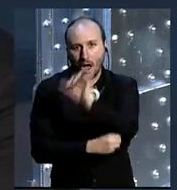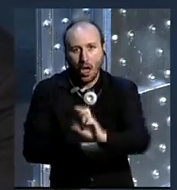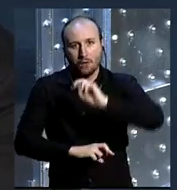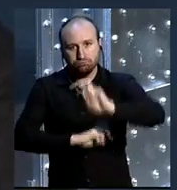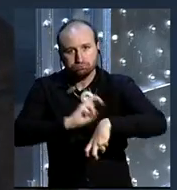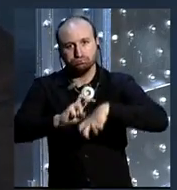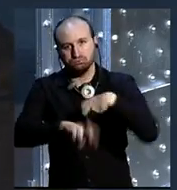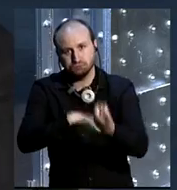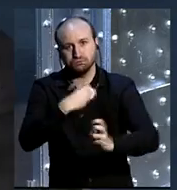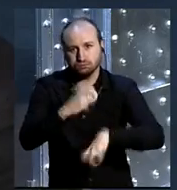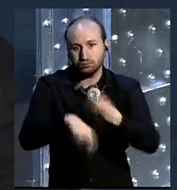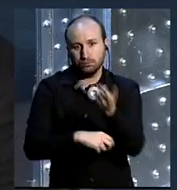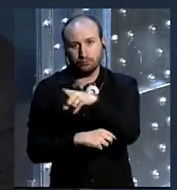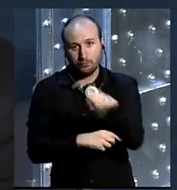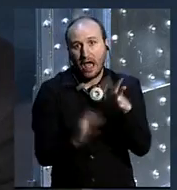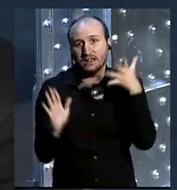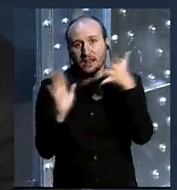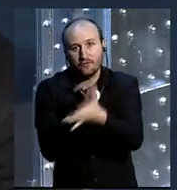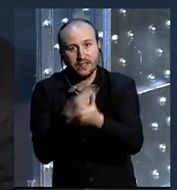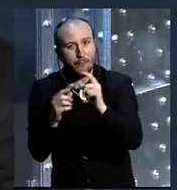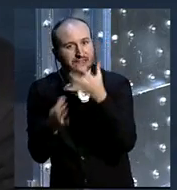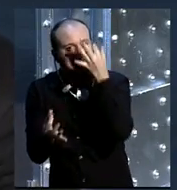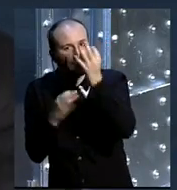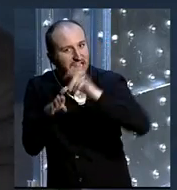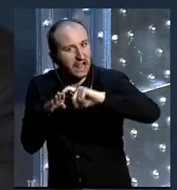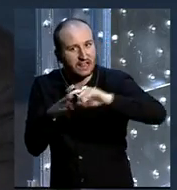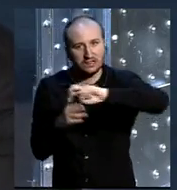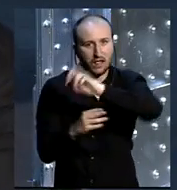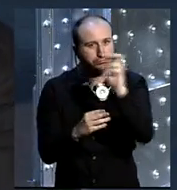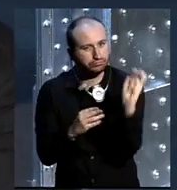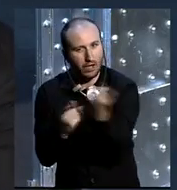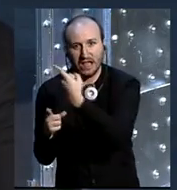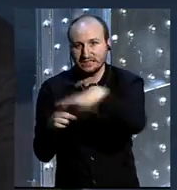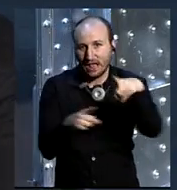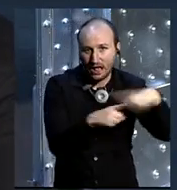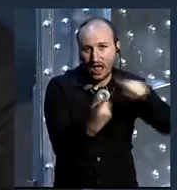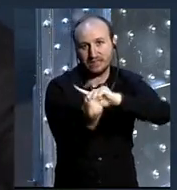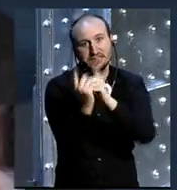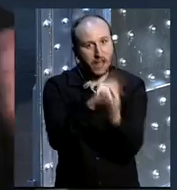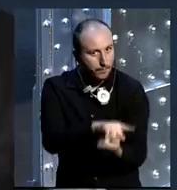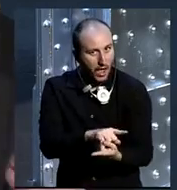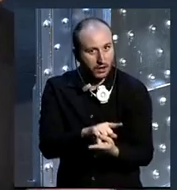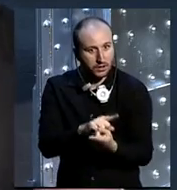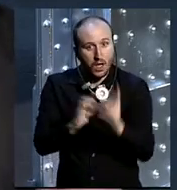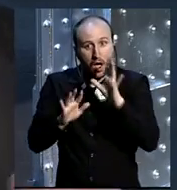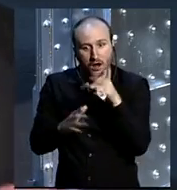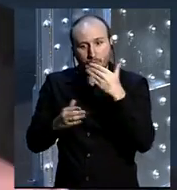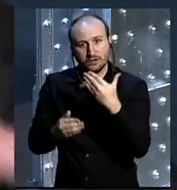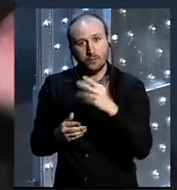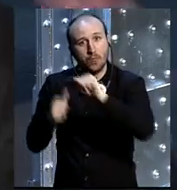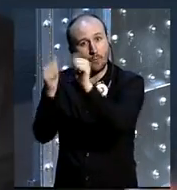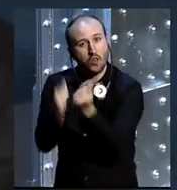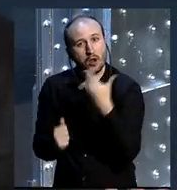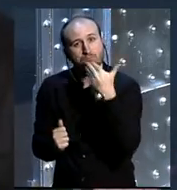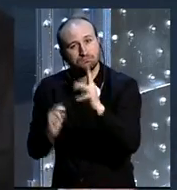mensualmente, entonces cambiarán las características de los servicios que han aprendido a partir de los usuarios. Entonces, un modelo de consentimiento dice, por